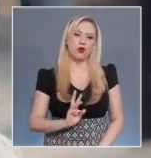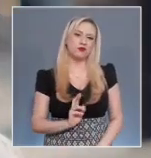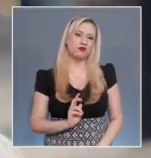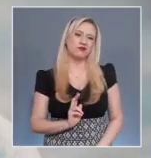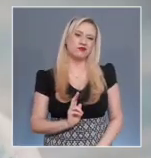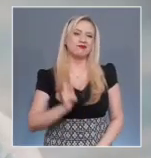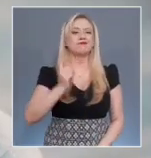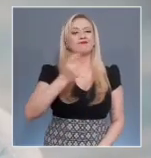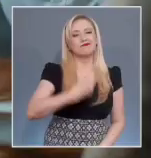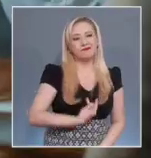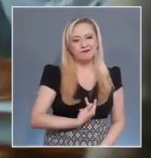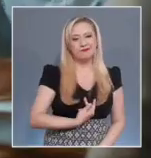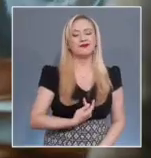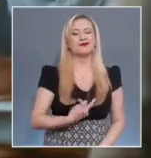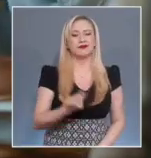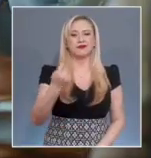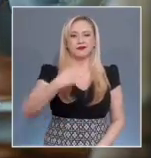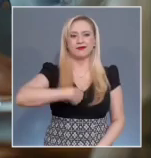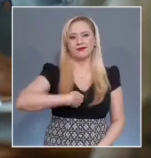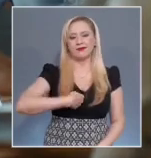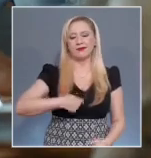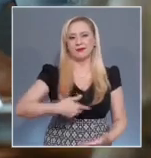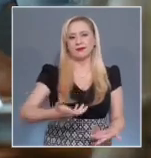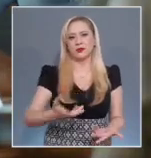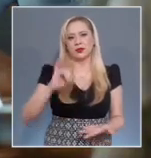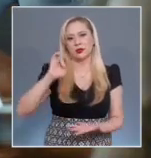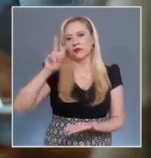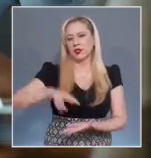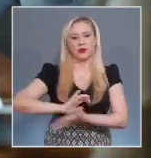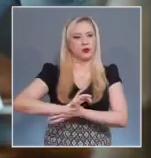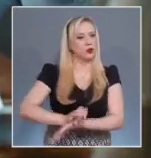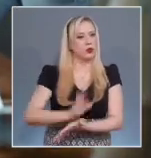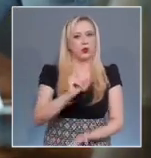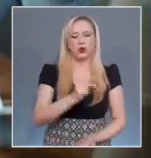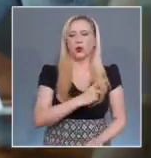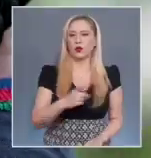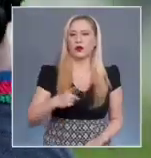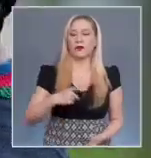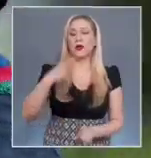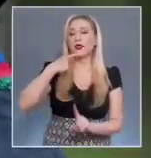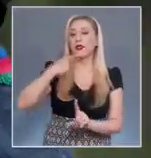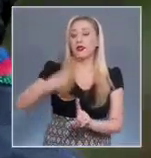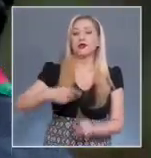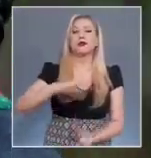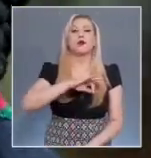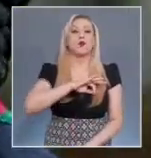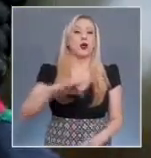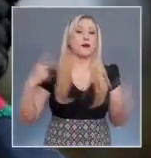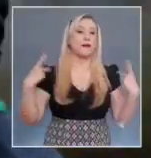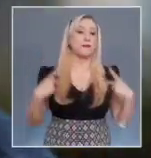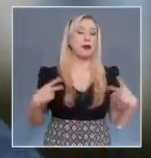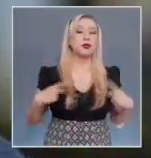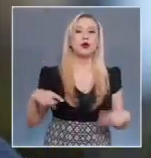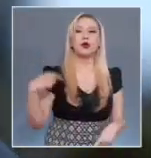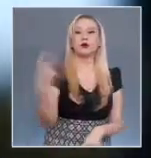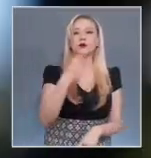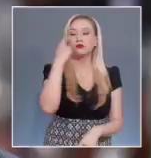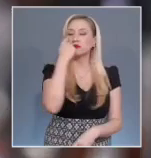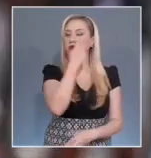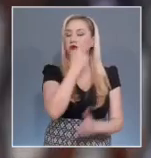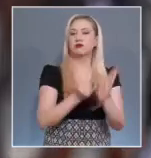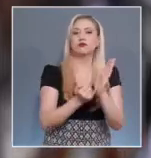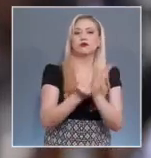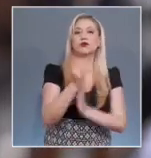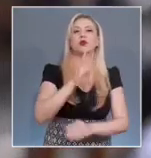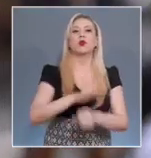y a no sufrir discriminación. Este derecho hace referencia a la posibilidad de que las personas puedan determinar la forma en que se identifican